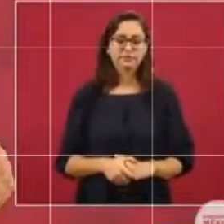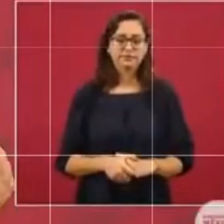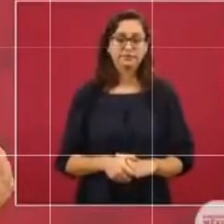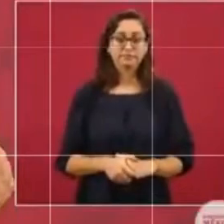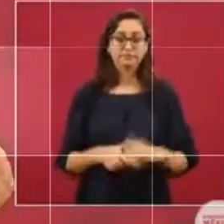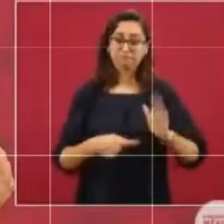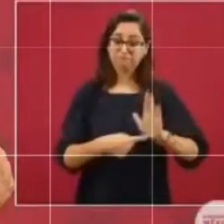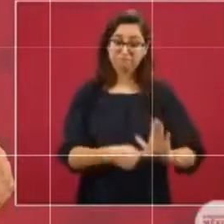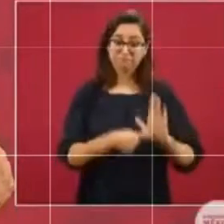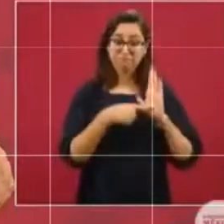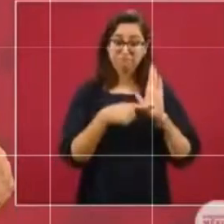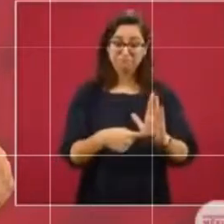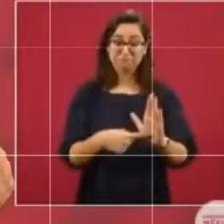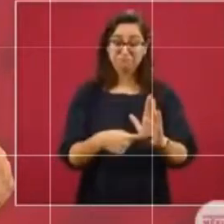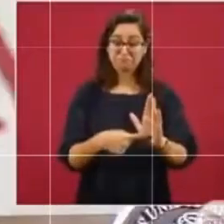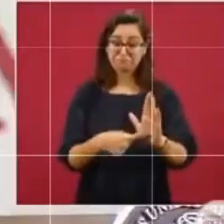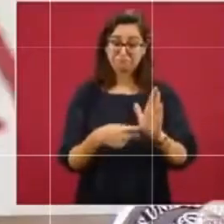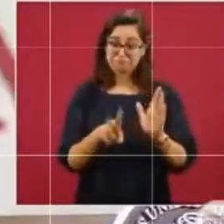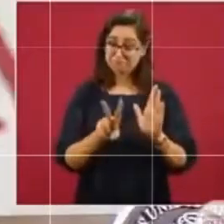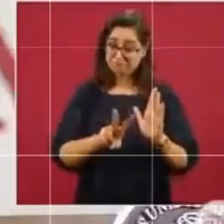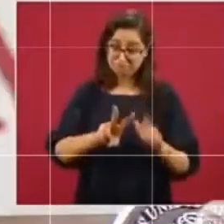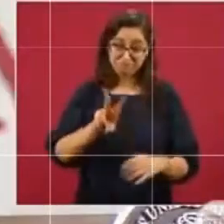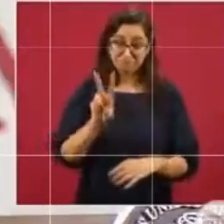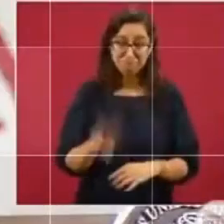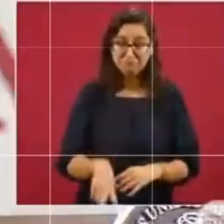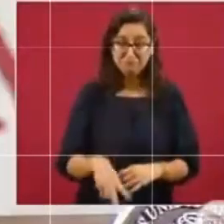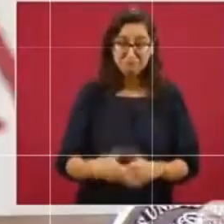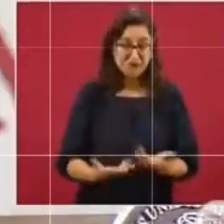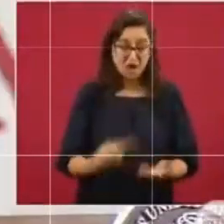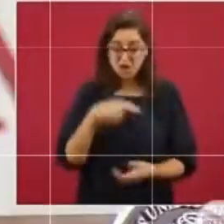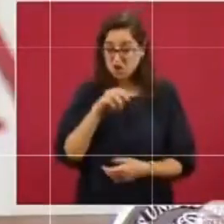Demostrar de que era inviable